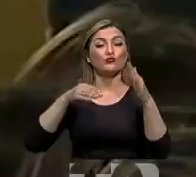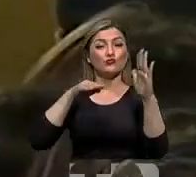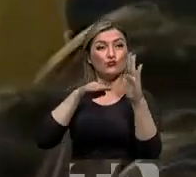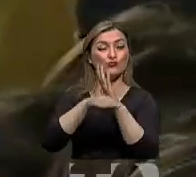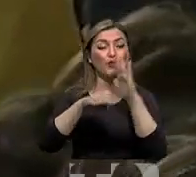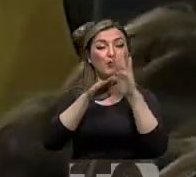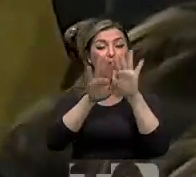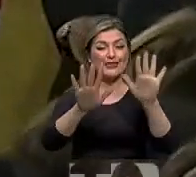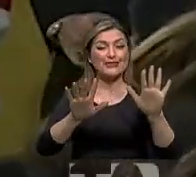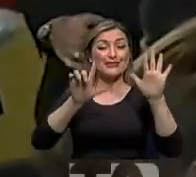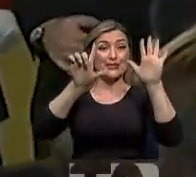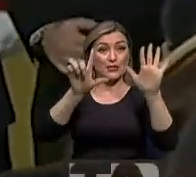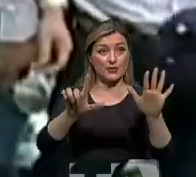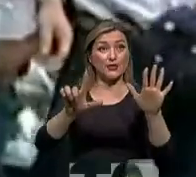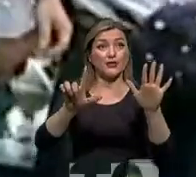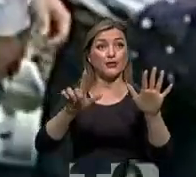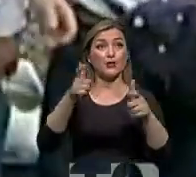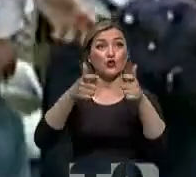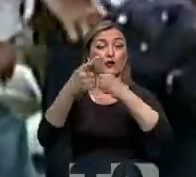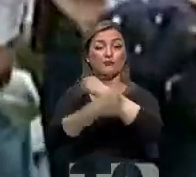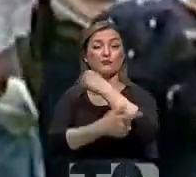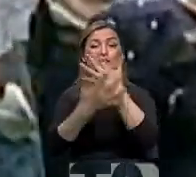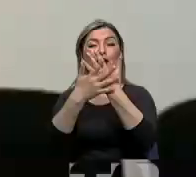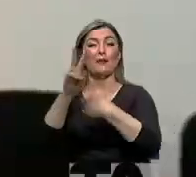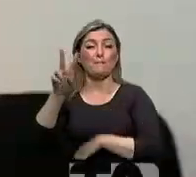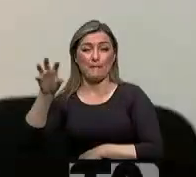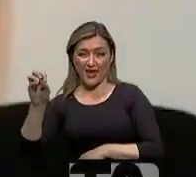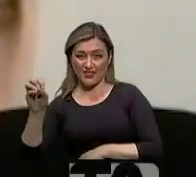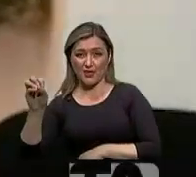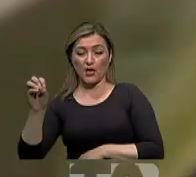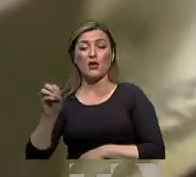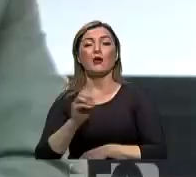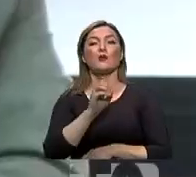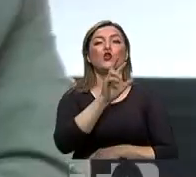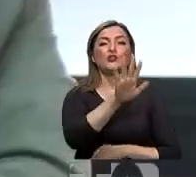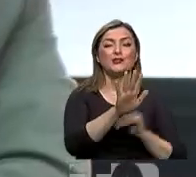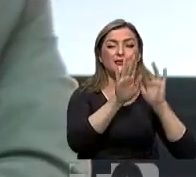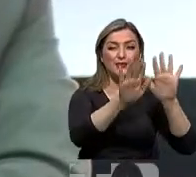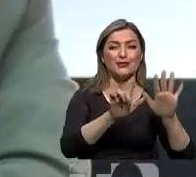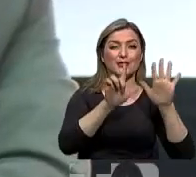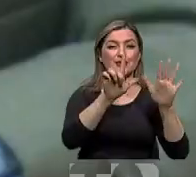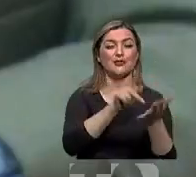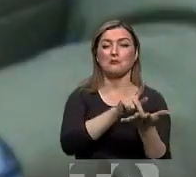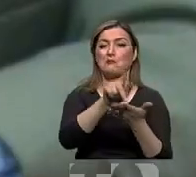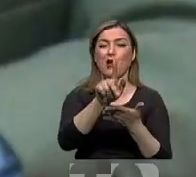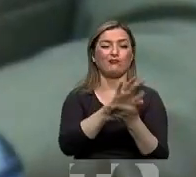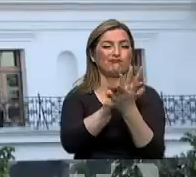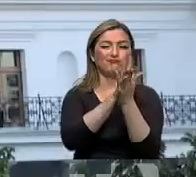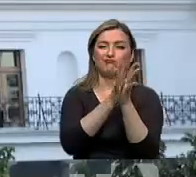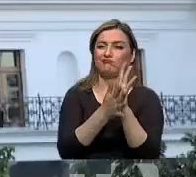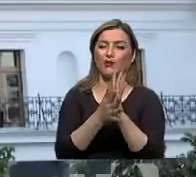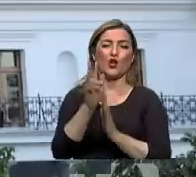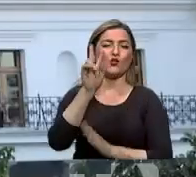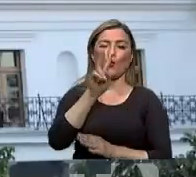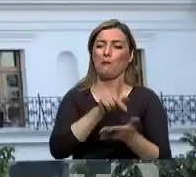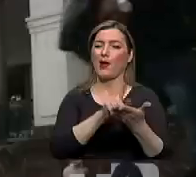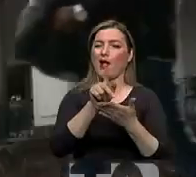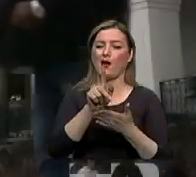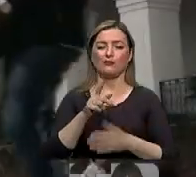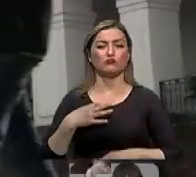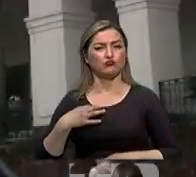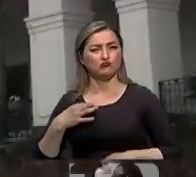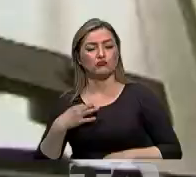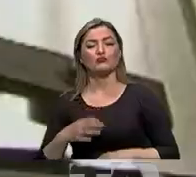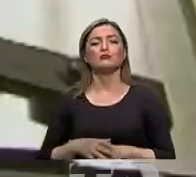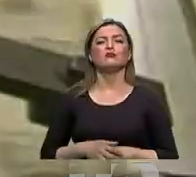cuentas de 17 de los 20 sentenciados que no han pagado voluntariamente la reparación integral al Estado. La idea